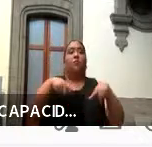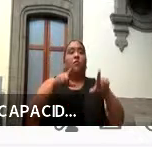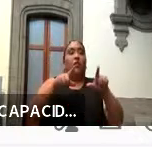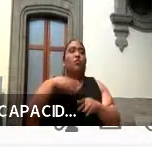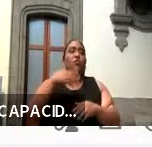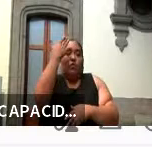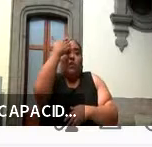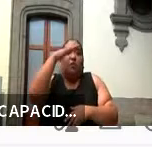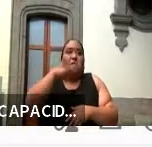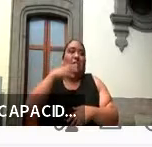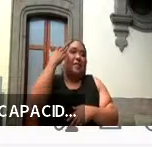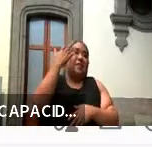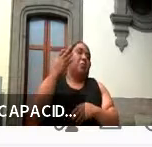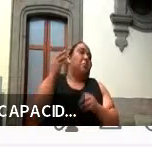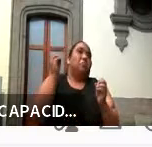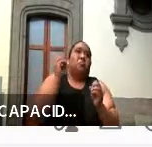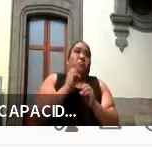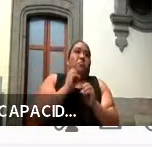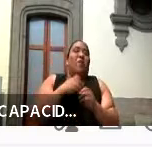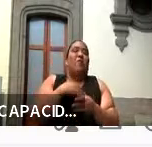nos ayuda, pero